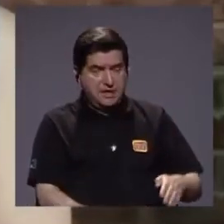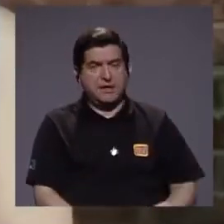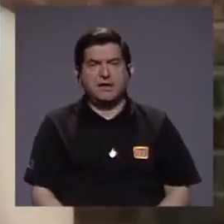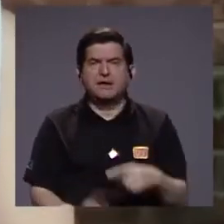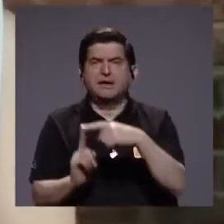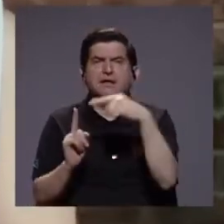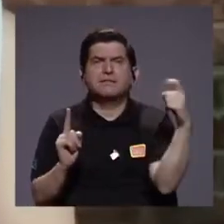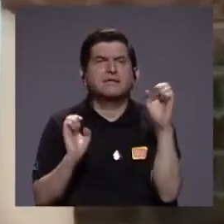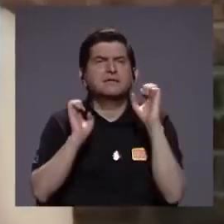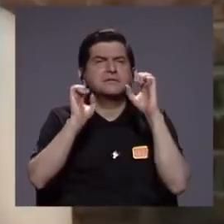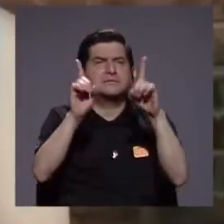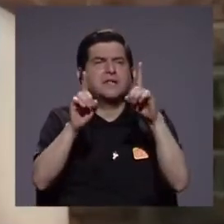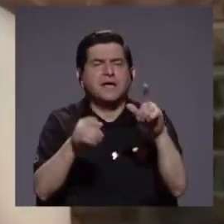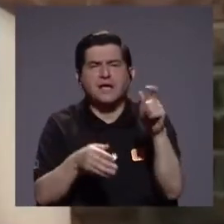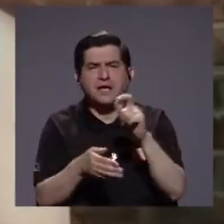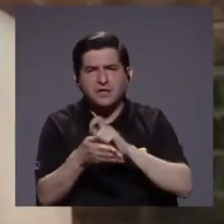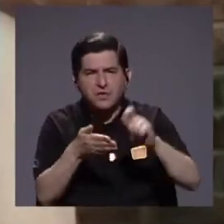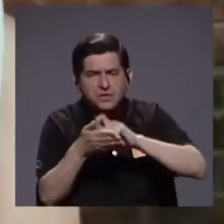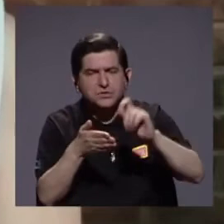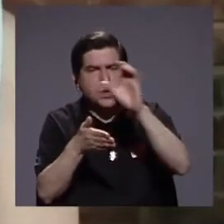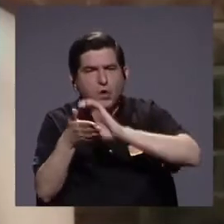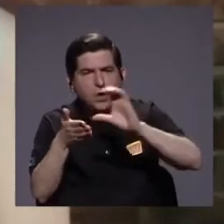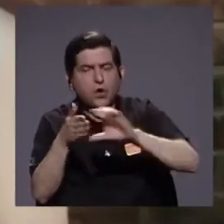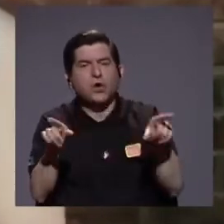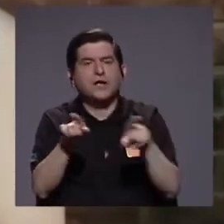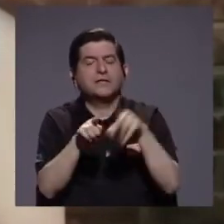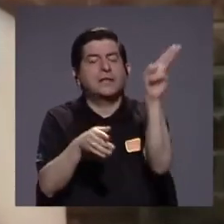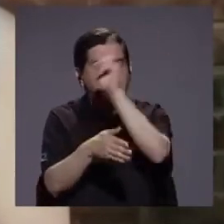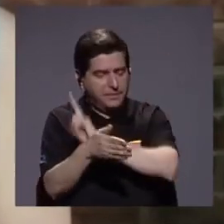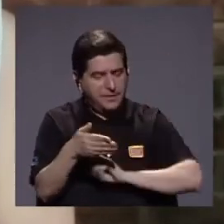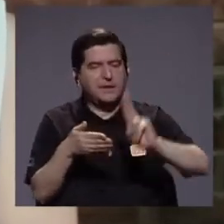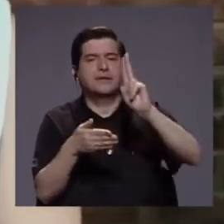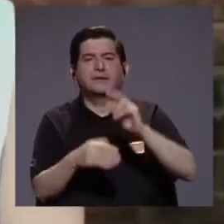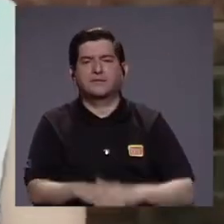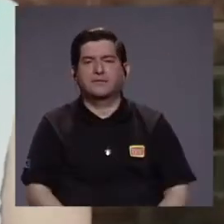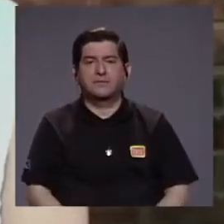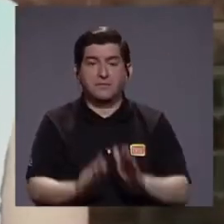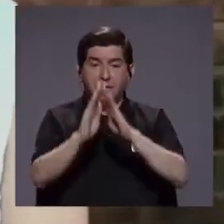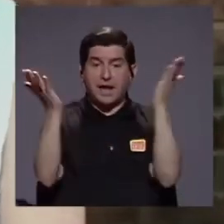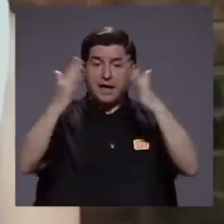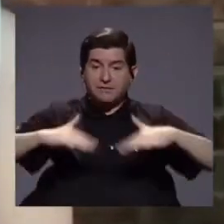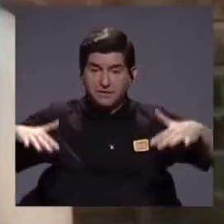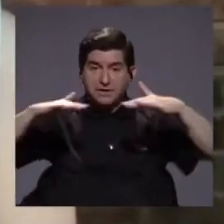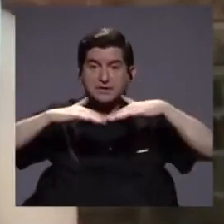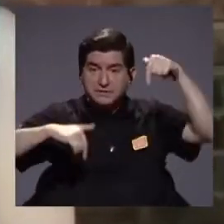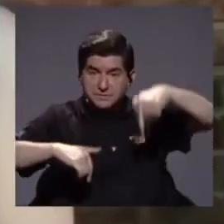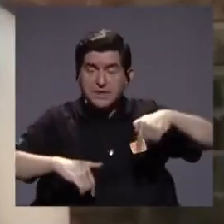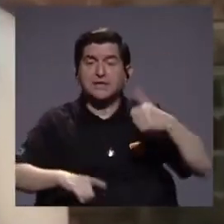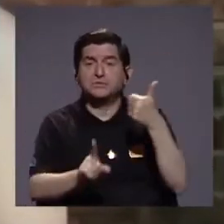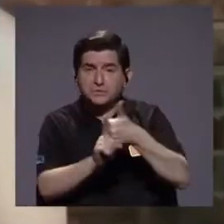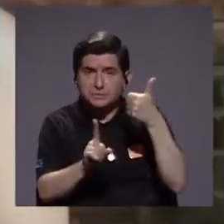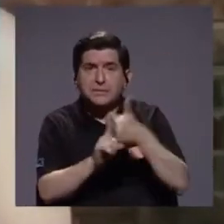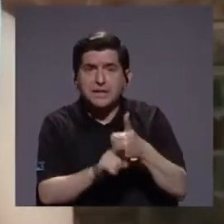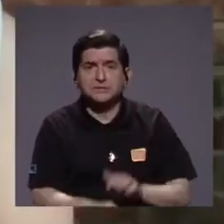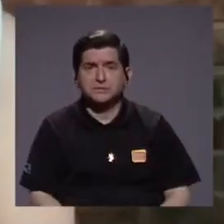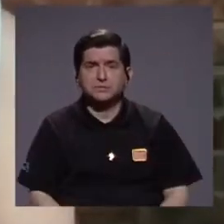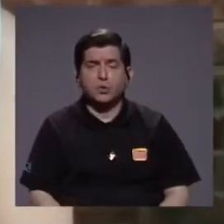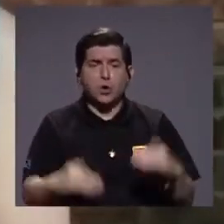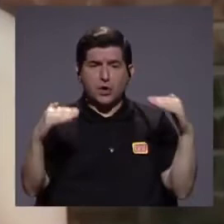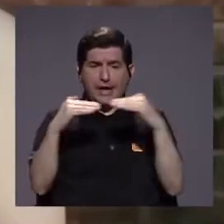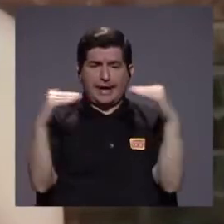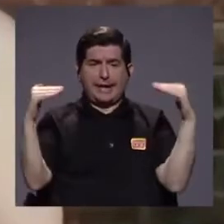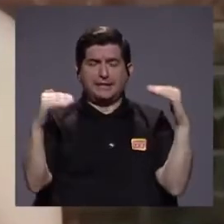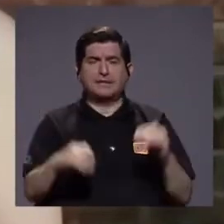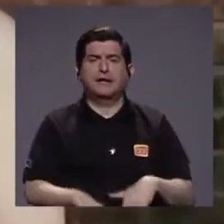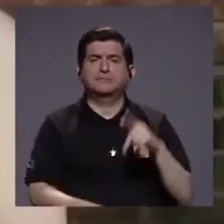desde la educación primaria, secundaria y también universitaria. Y que se abran los campos, los espacios donde haya equidad